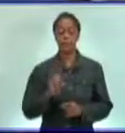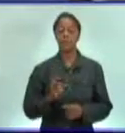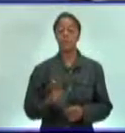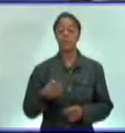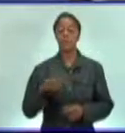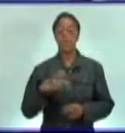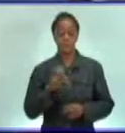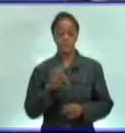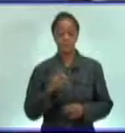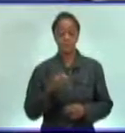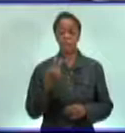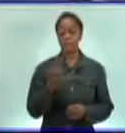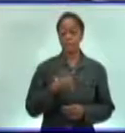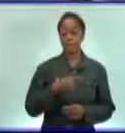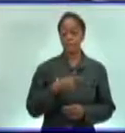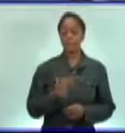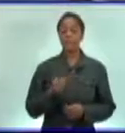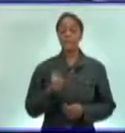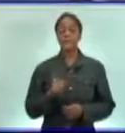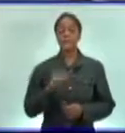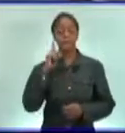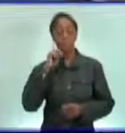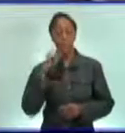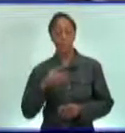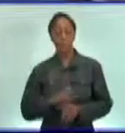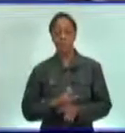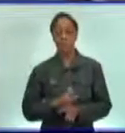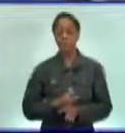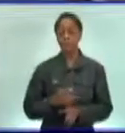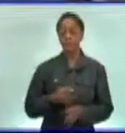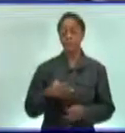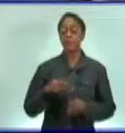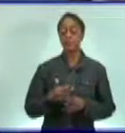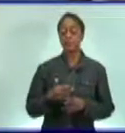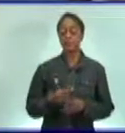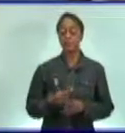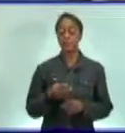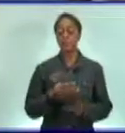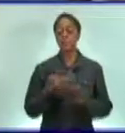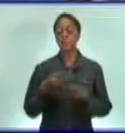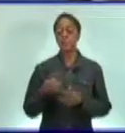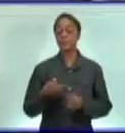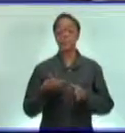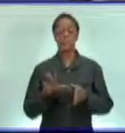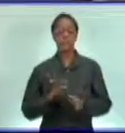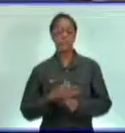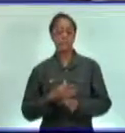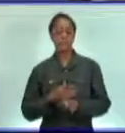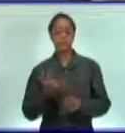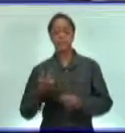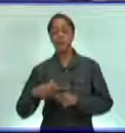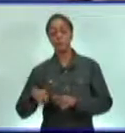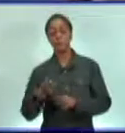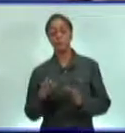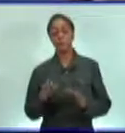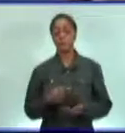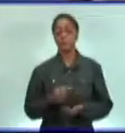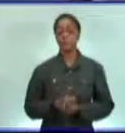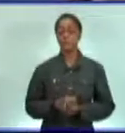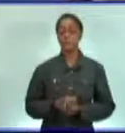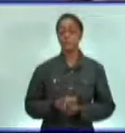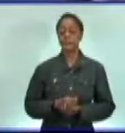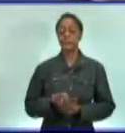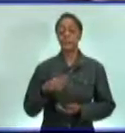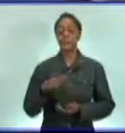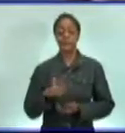célula procariota, por lo que significa su nombre, presenta gran diferencia con la célula eucariota. En